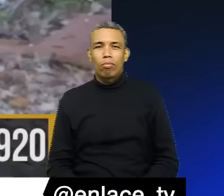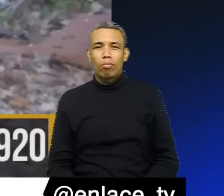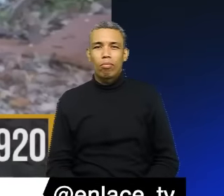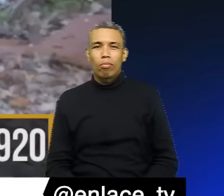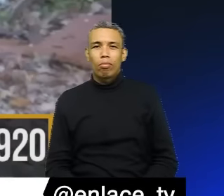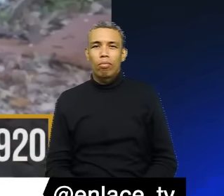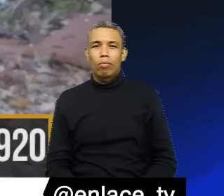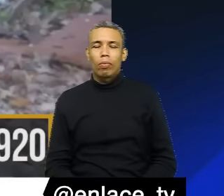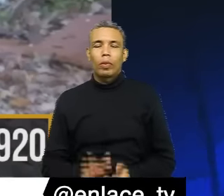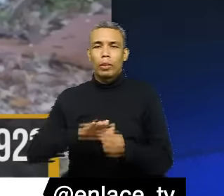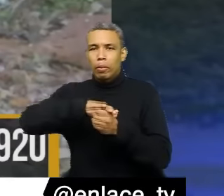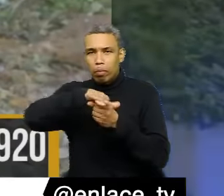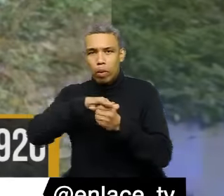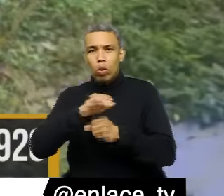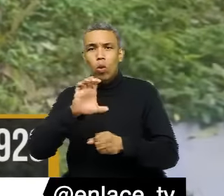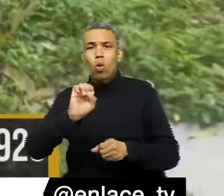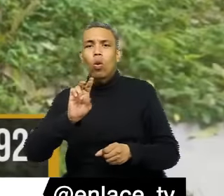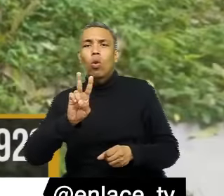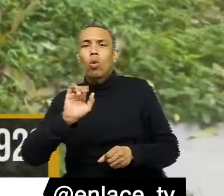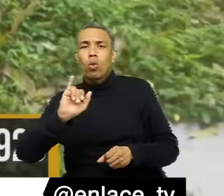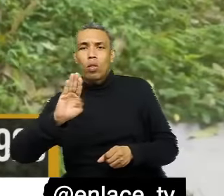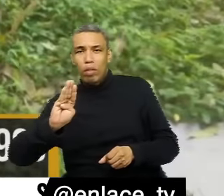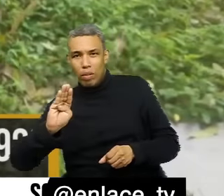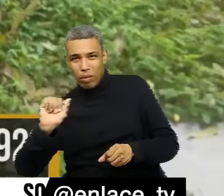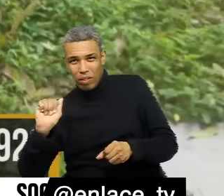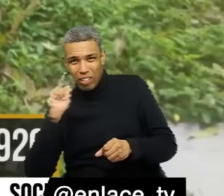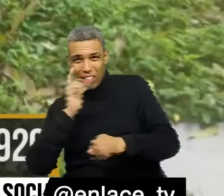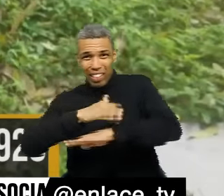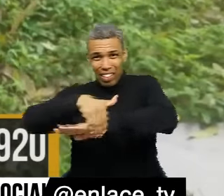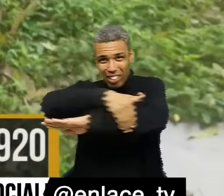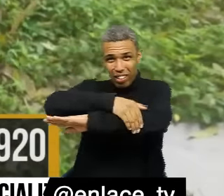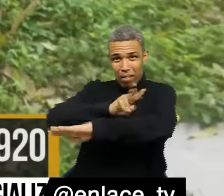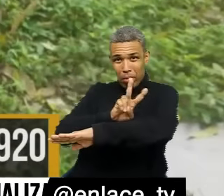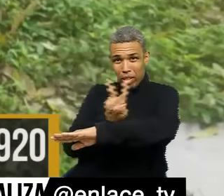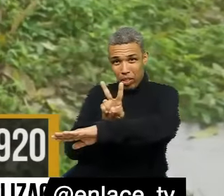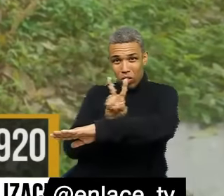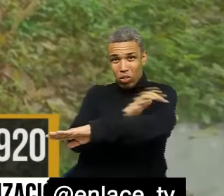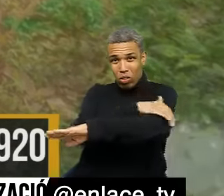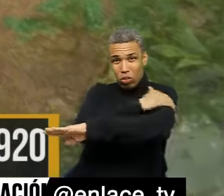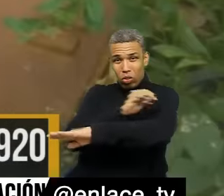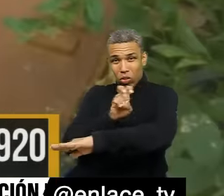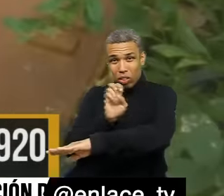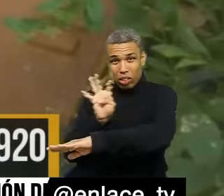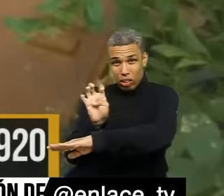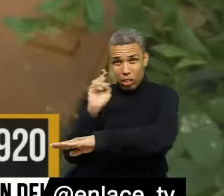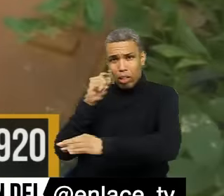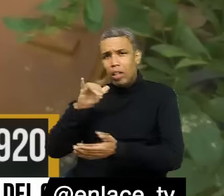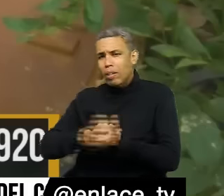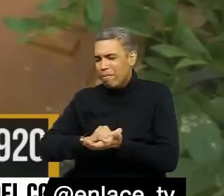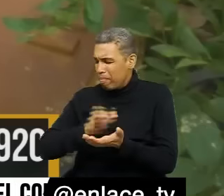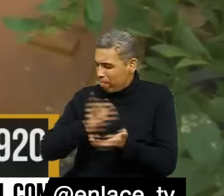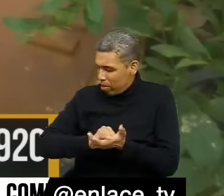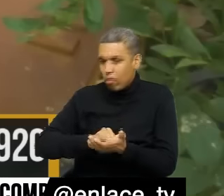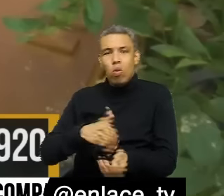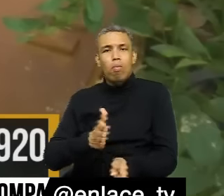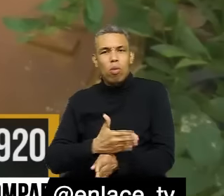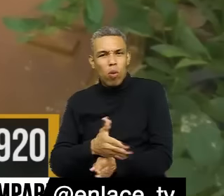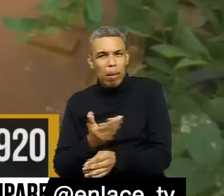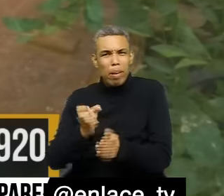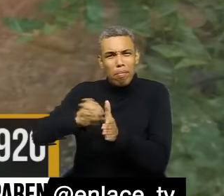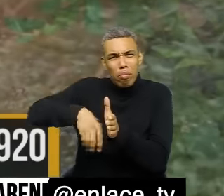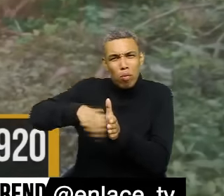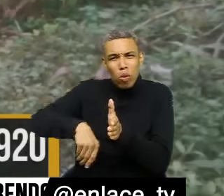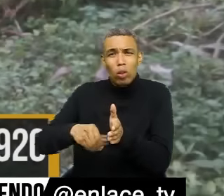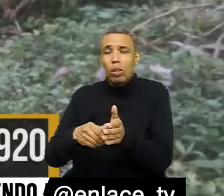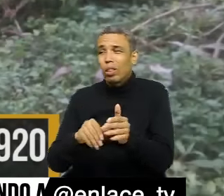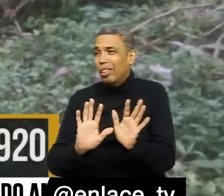En el barrio Coviva, en la carrera 22B con 79, también se registra la problemática de basuras. La falta de cultura ciudadana ha afectado el